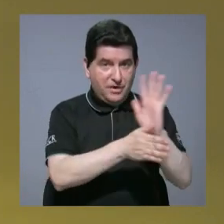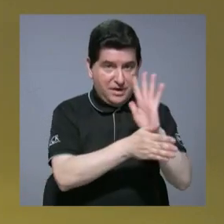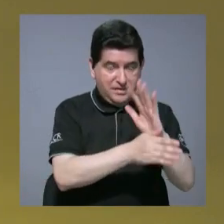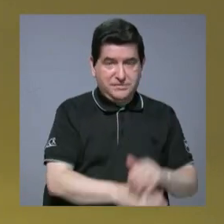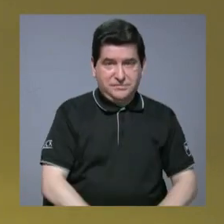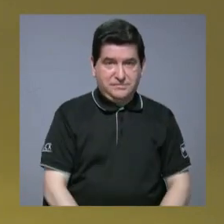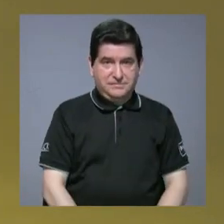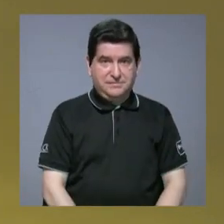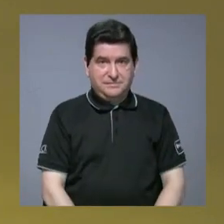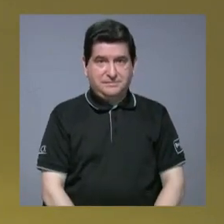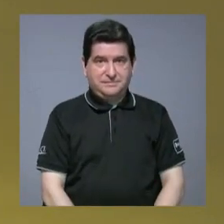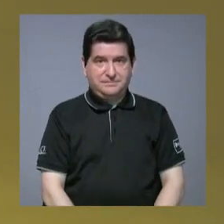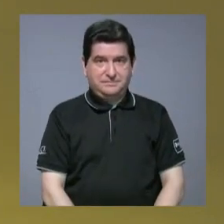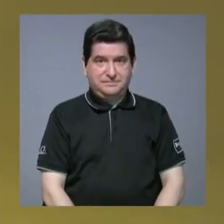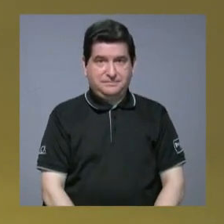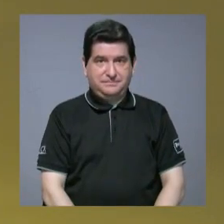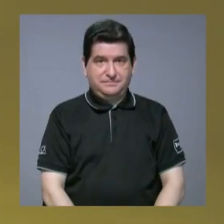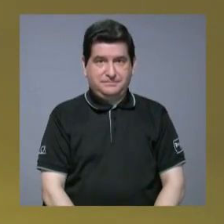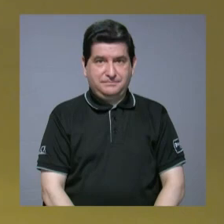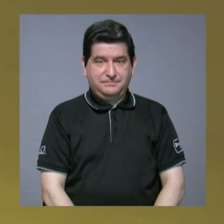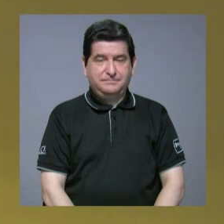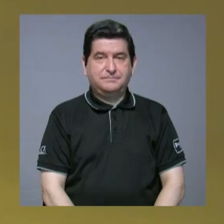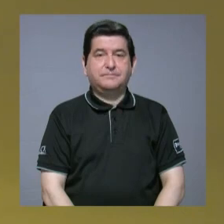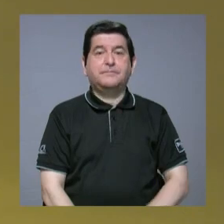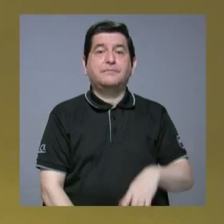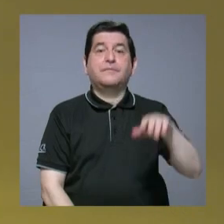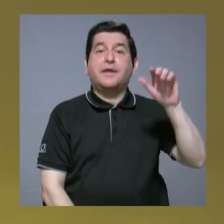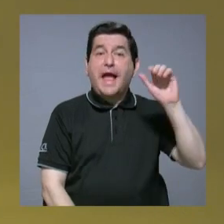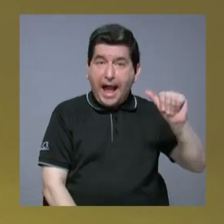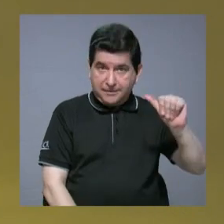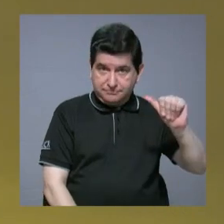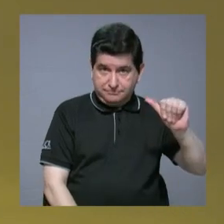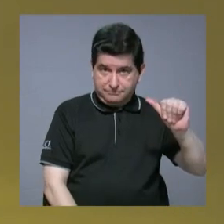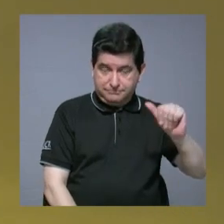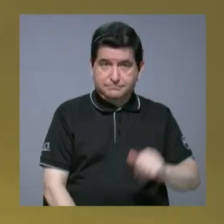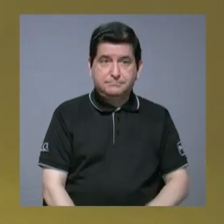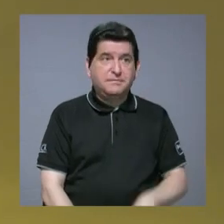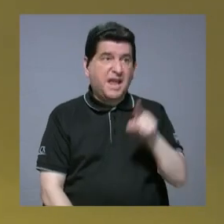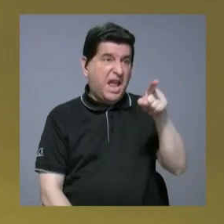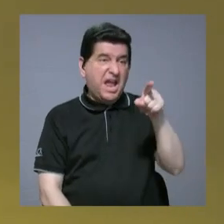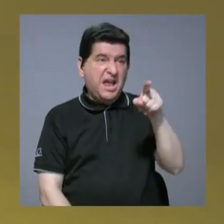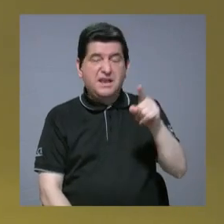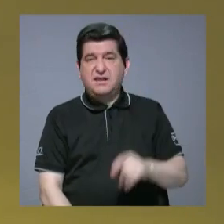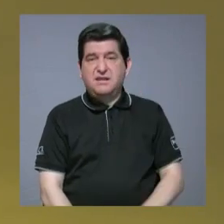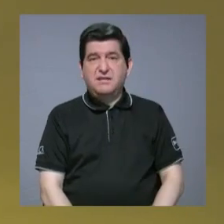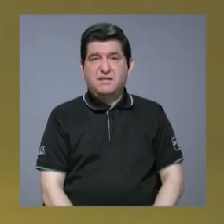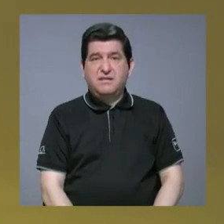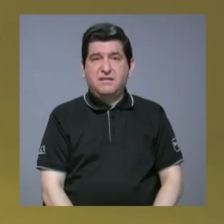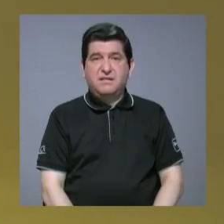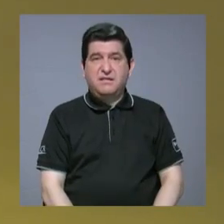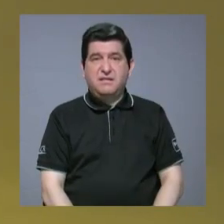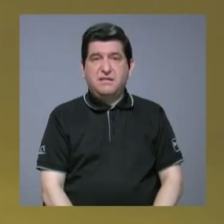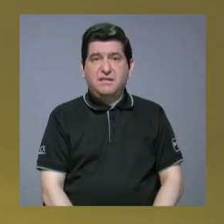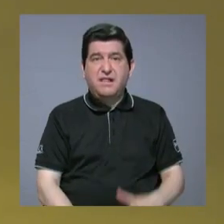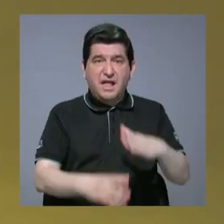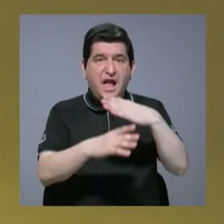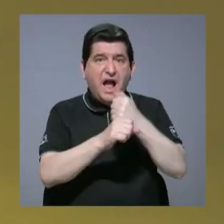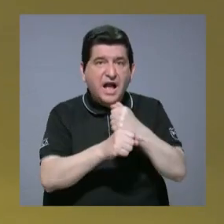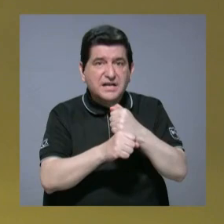dice que lo dijo así: él no se quien hizo,